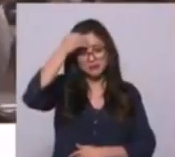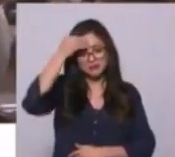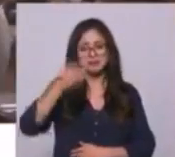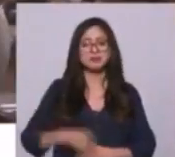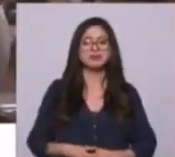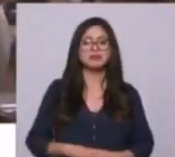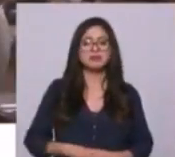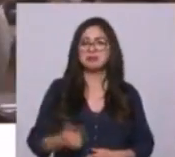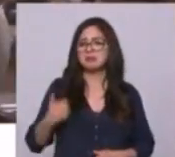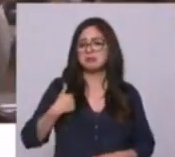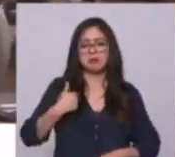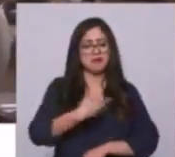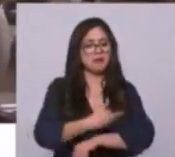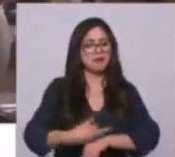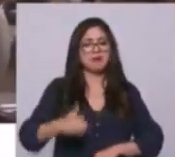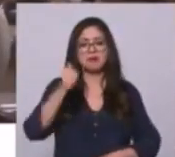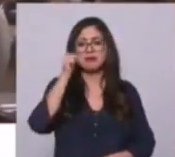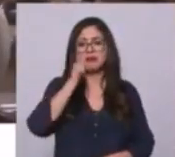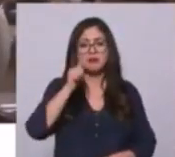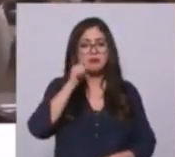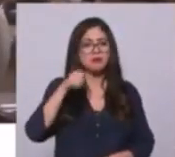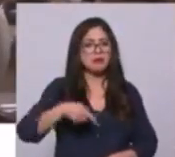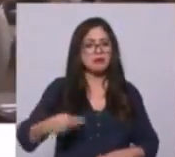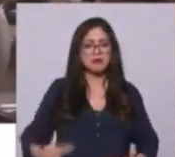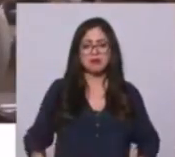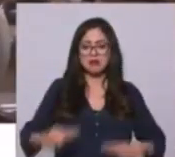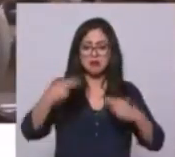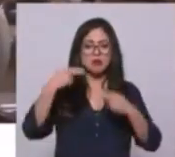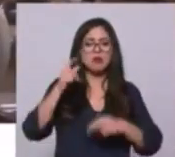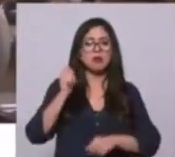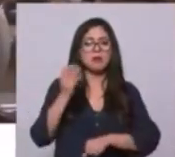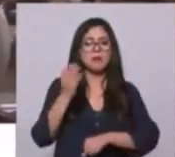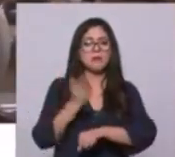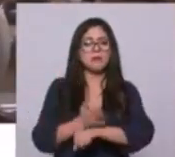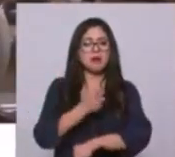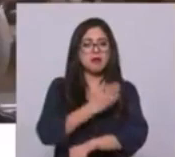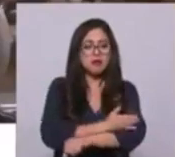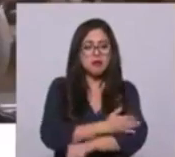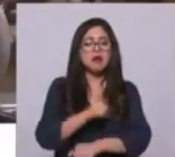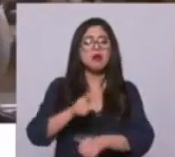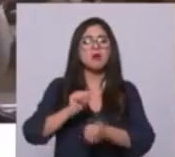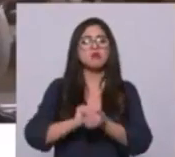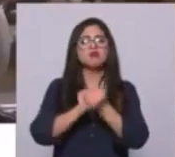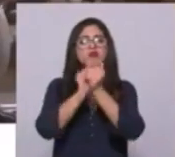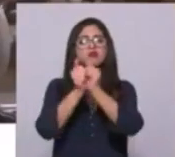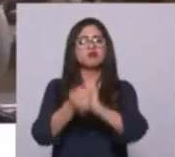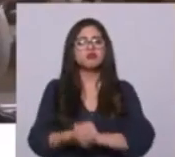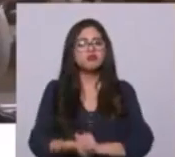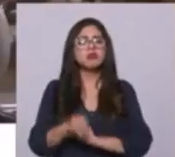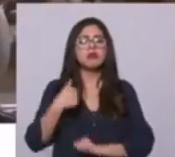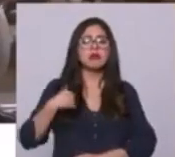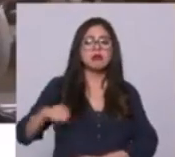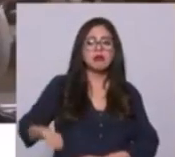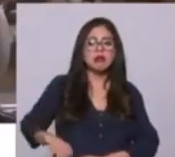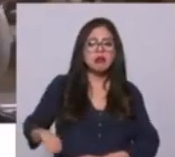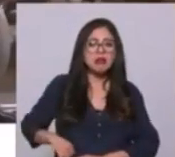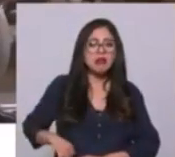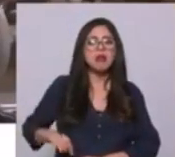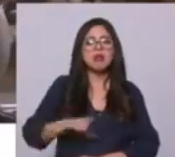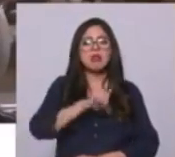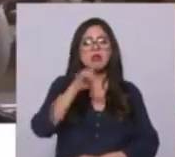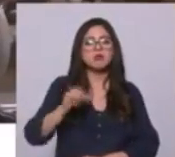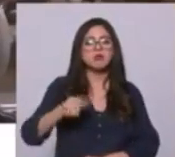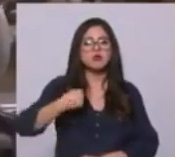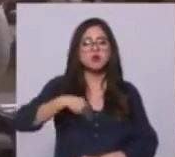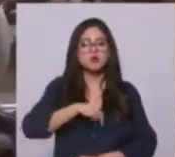la familia ha estado aquí trabajando en este negocio, en la madera, entonces eso fue lo que nos fue gustando y pues ya no nos dedicamos